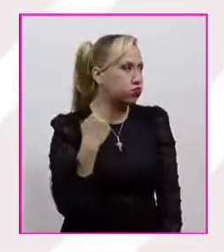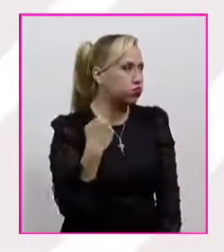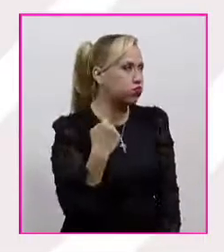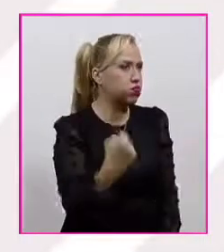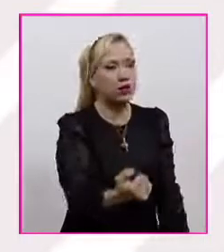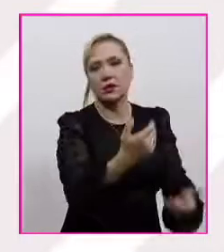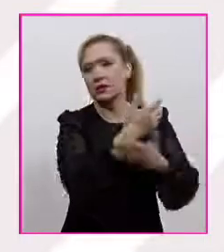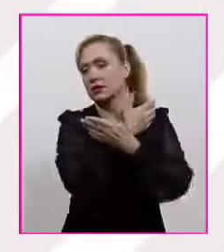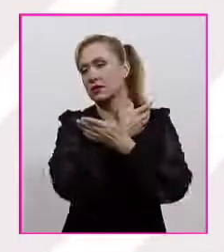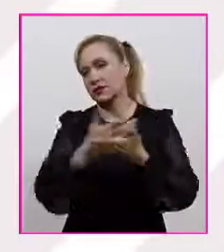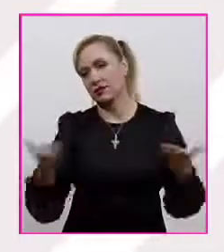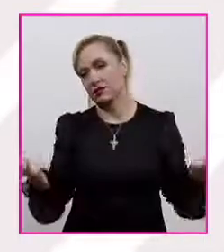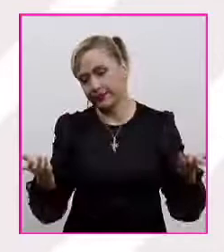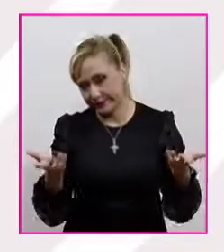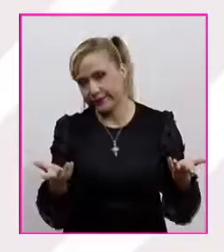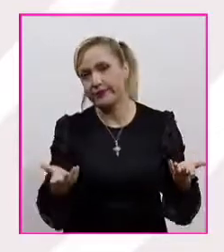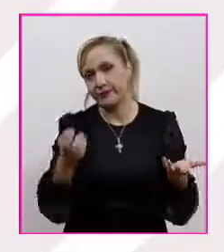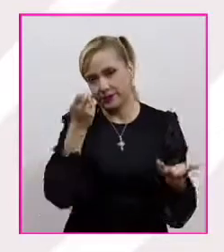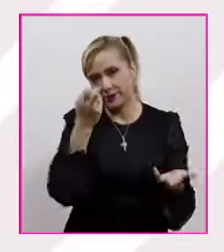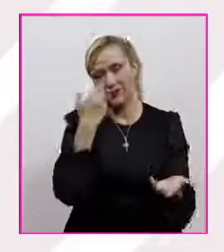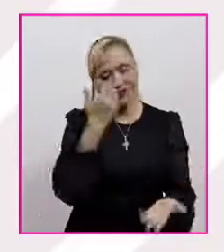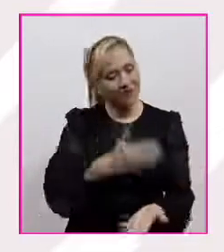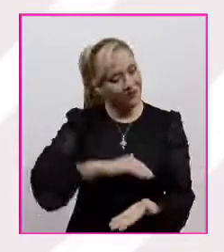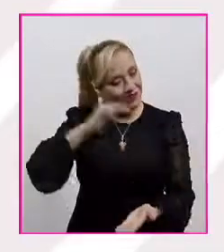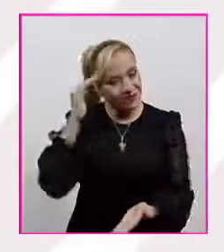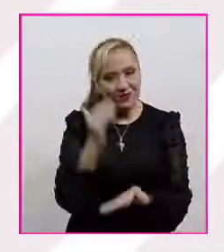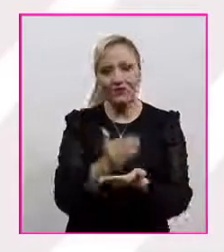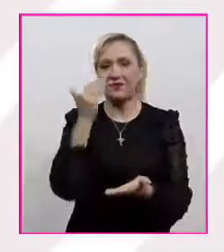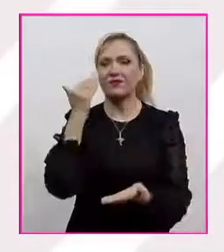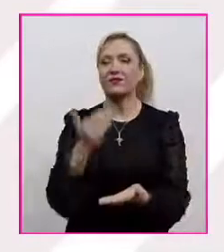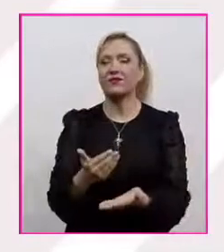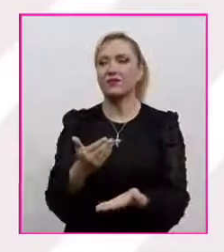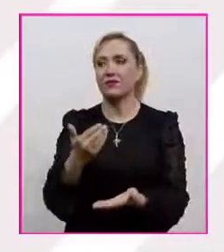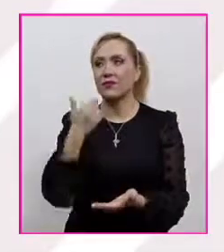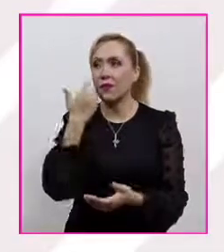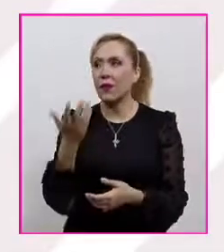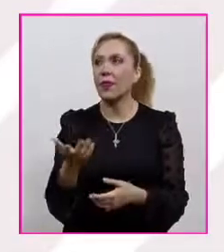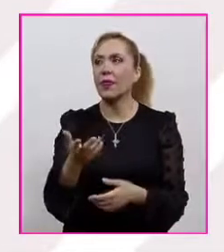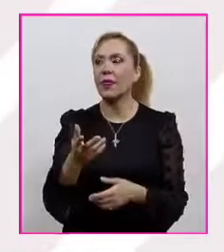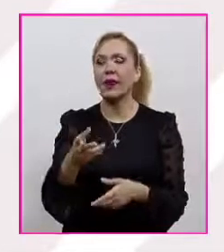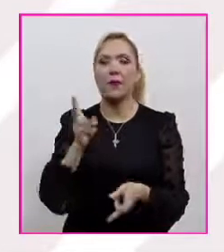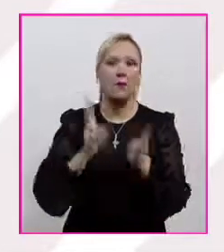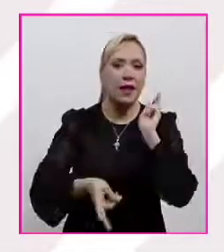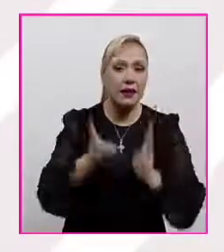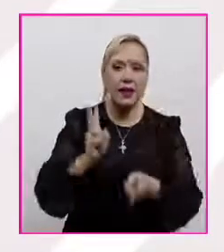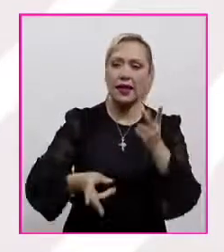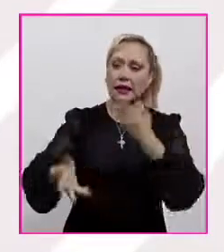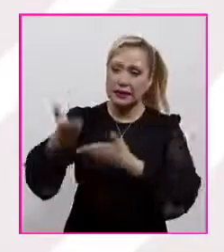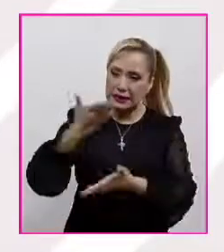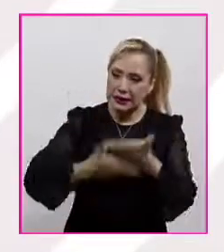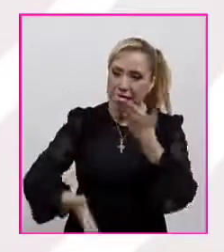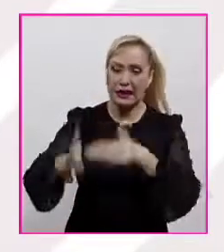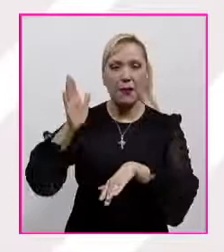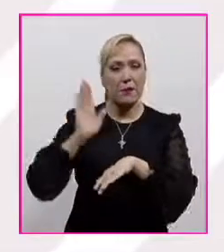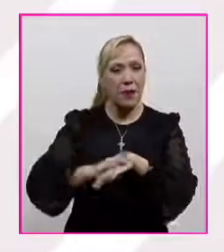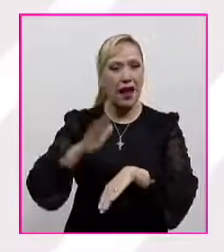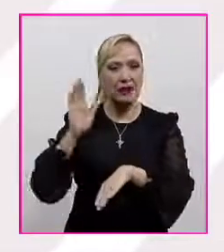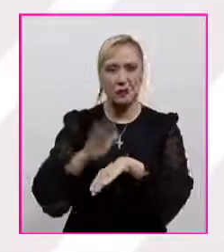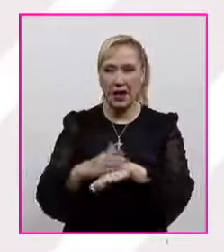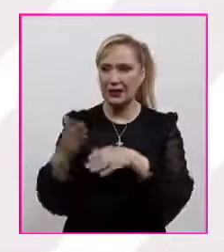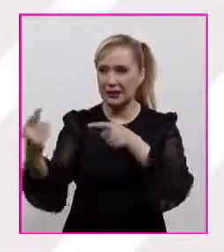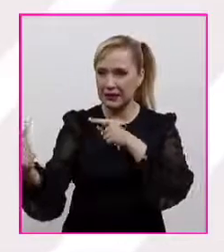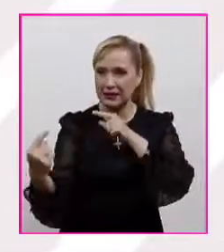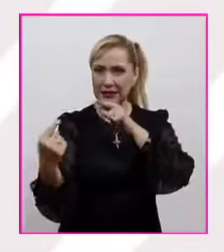pues que son bastante recurrentes, ¿no? Entonces, algo que buscamos hacer es tener estas conversaciones de manera como mucho más